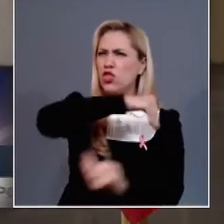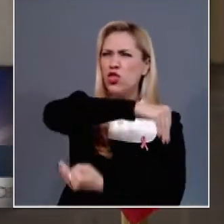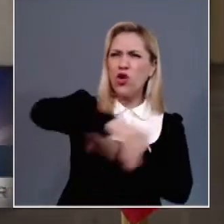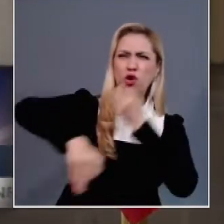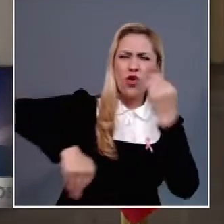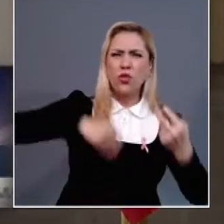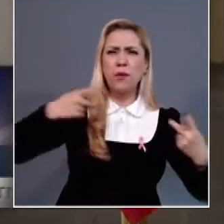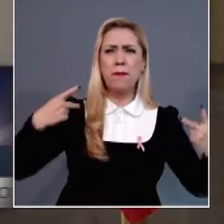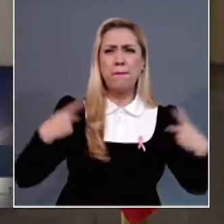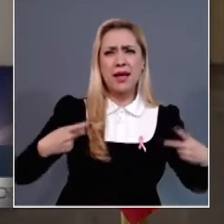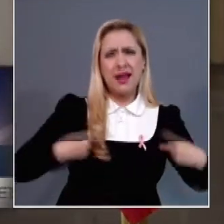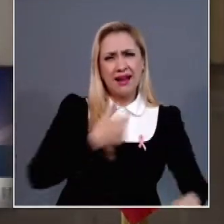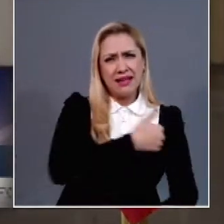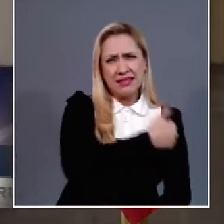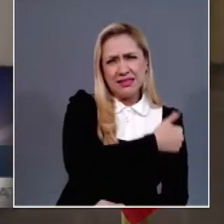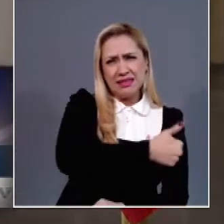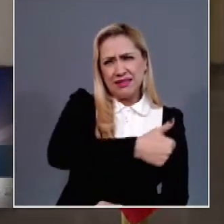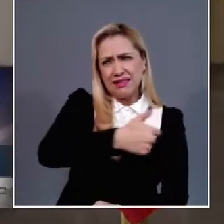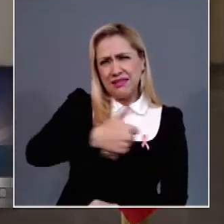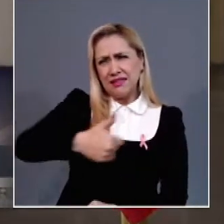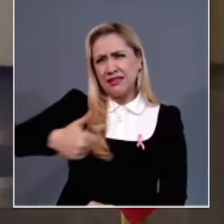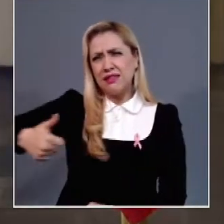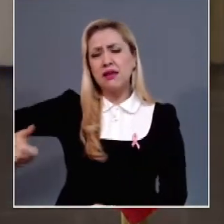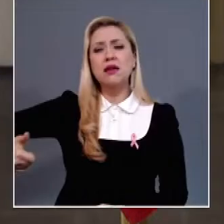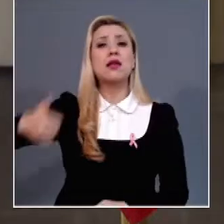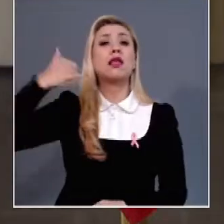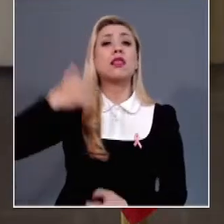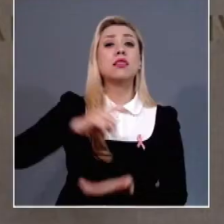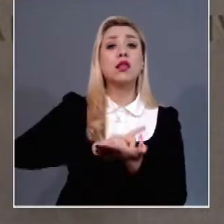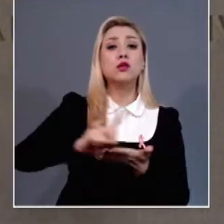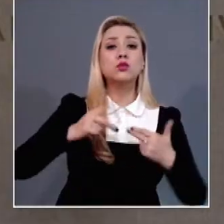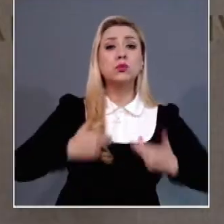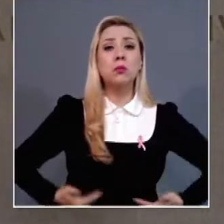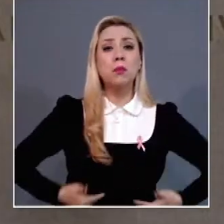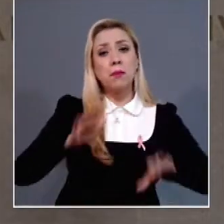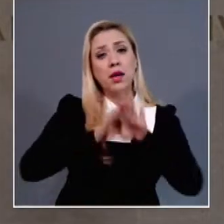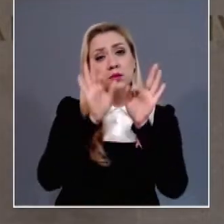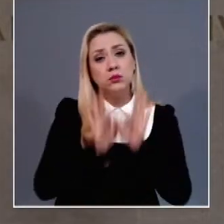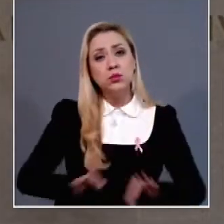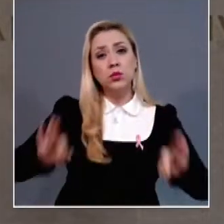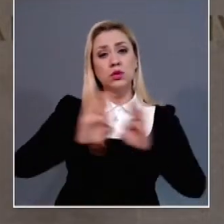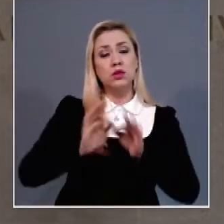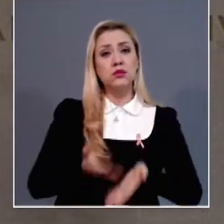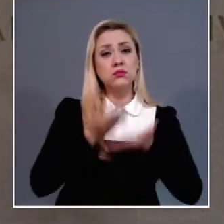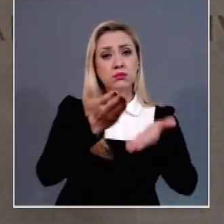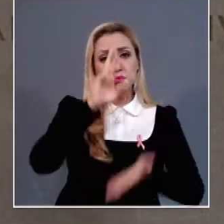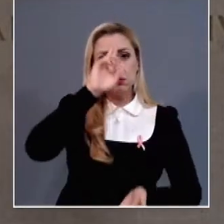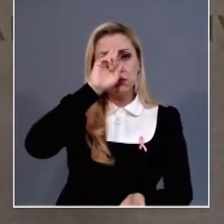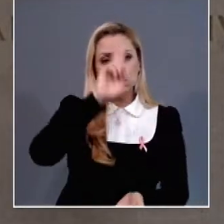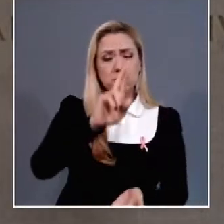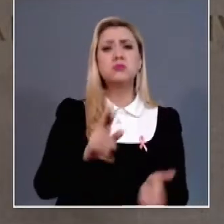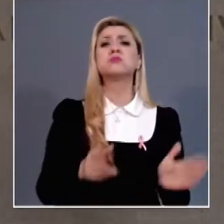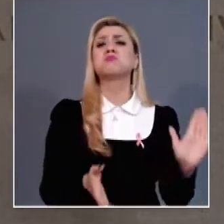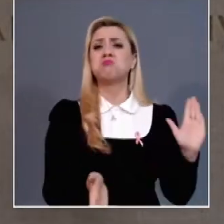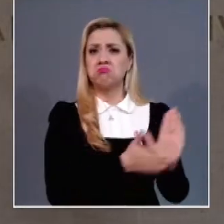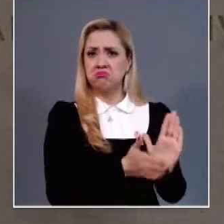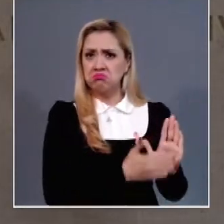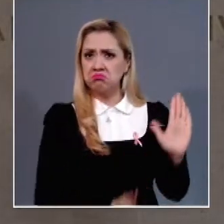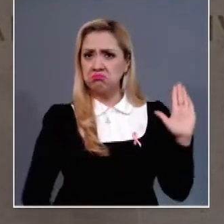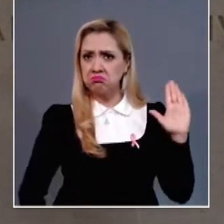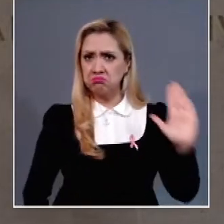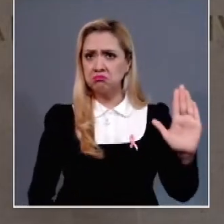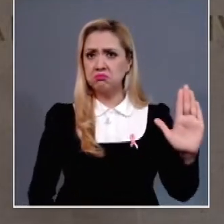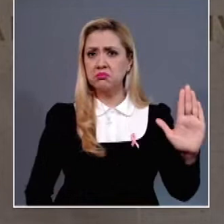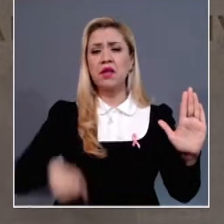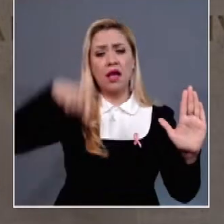que tienen que ver con los derechos humanos de todas las personas. Con datos duros demostramos que la Suprema Corte ha